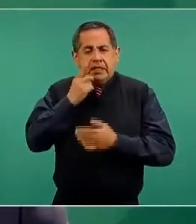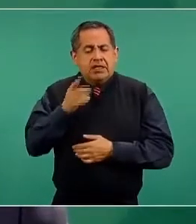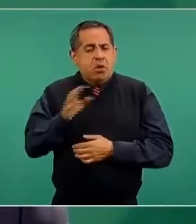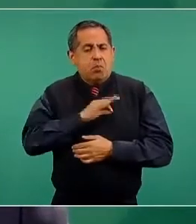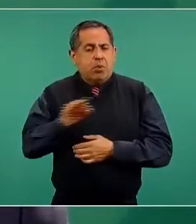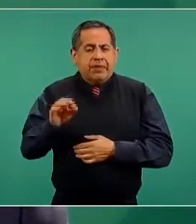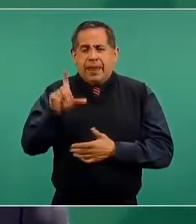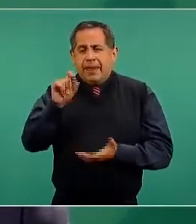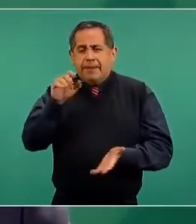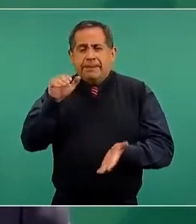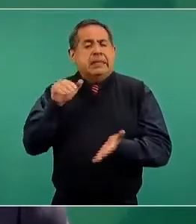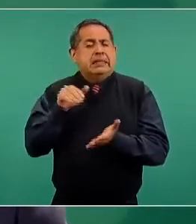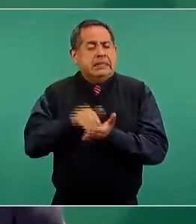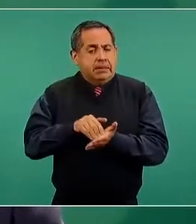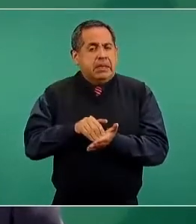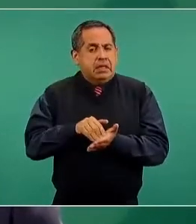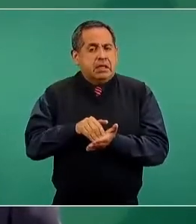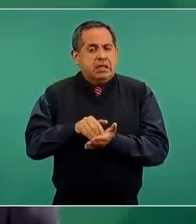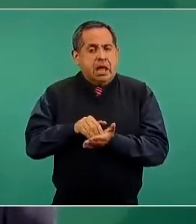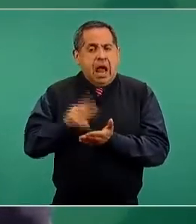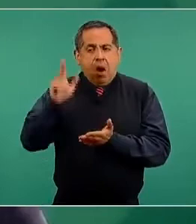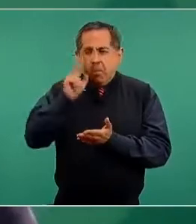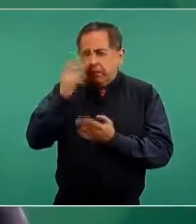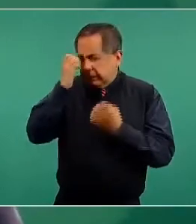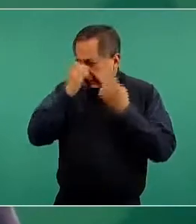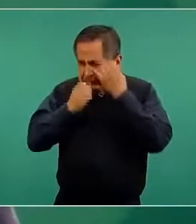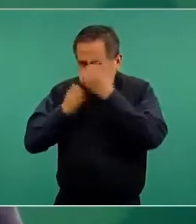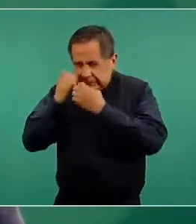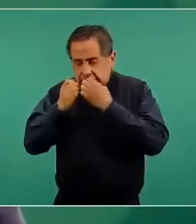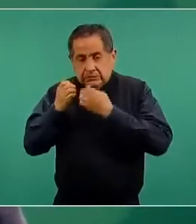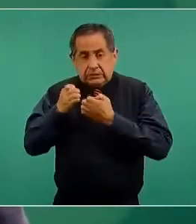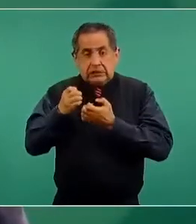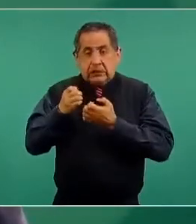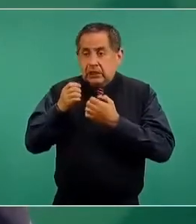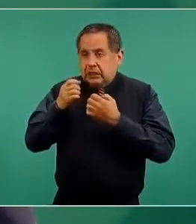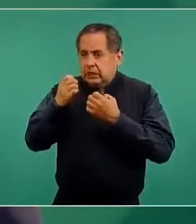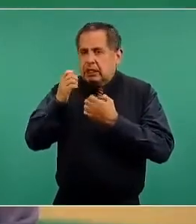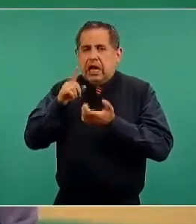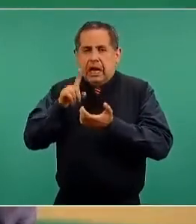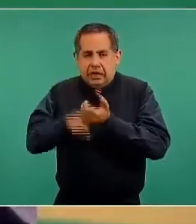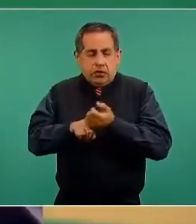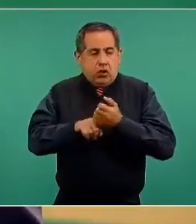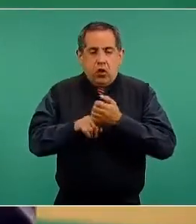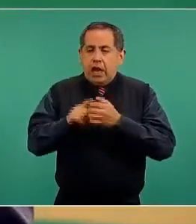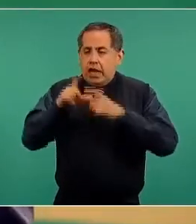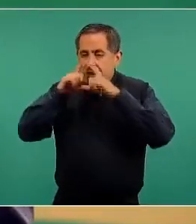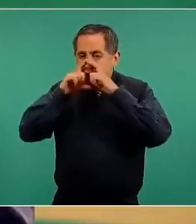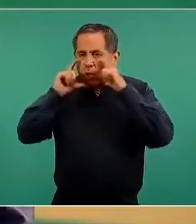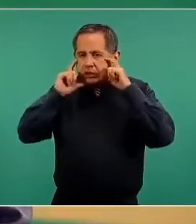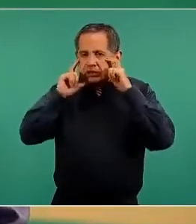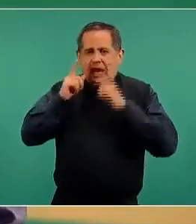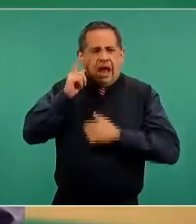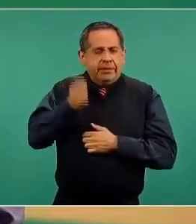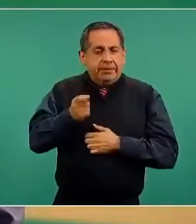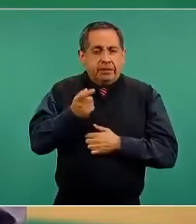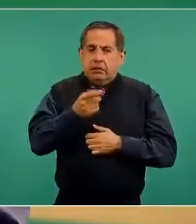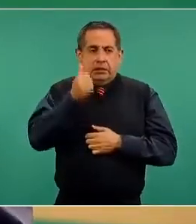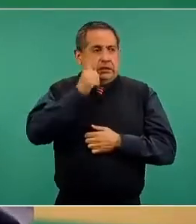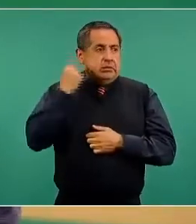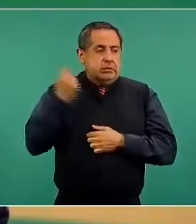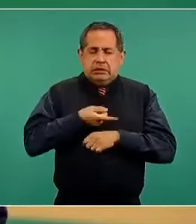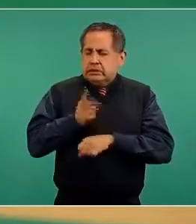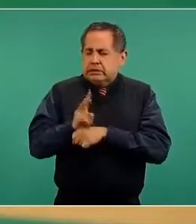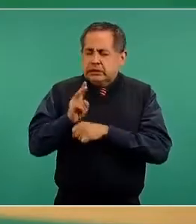cerca de 20,000 muestras que incluyen dentro del panel el virus influenza. Es decir, la vigilancia epidemiológica de